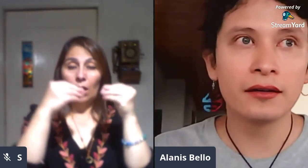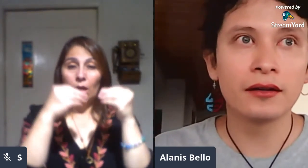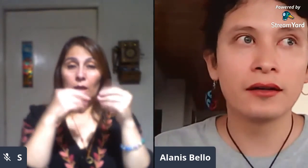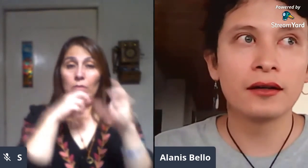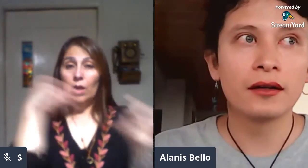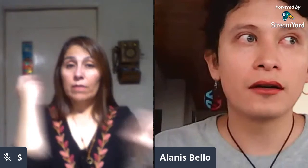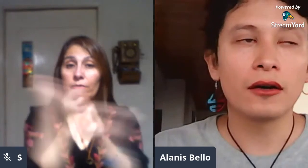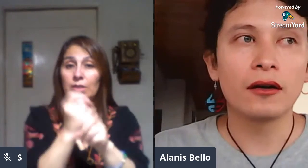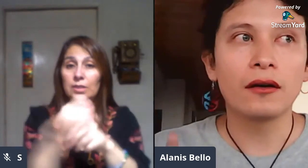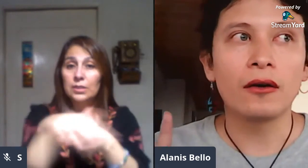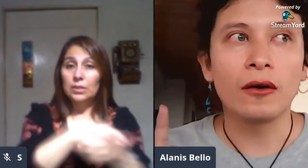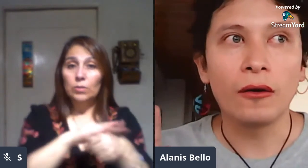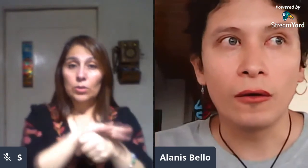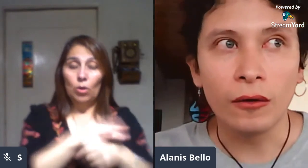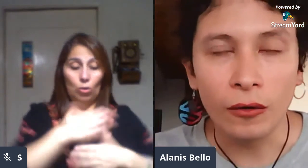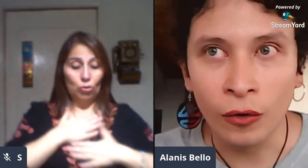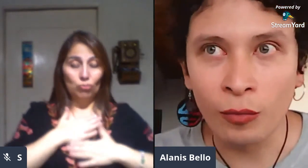trabajar